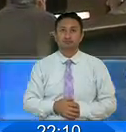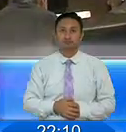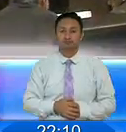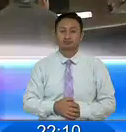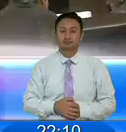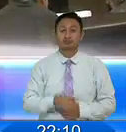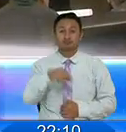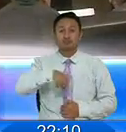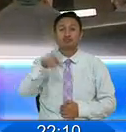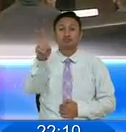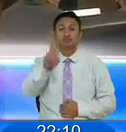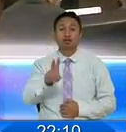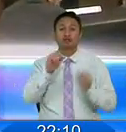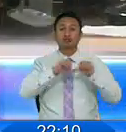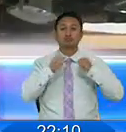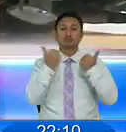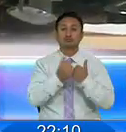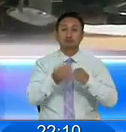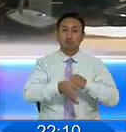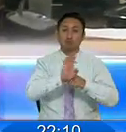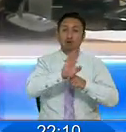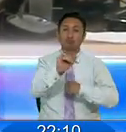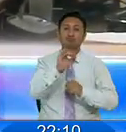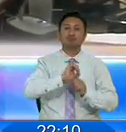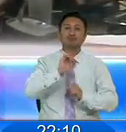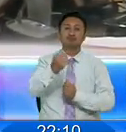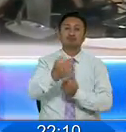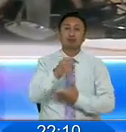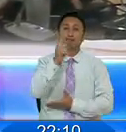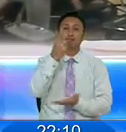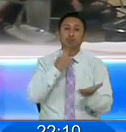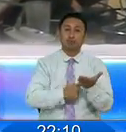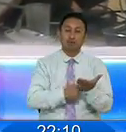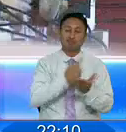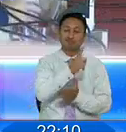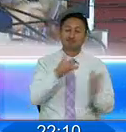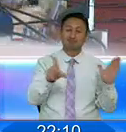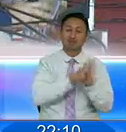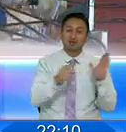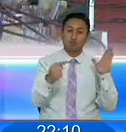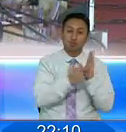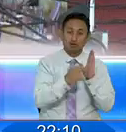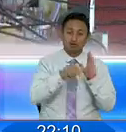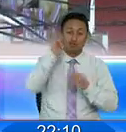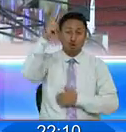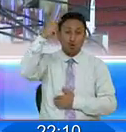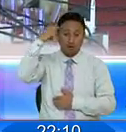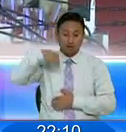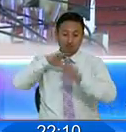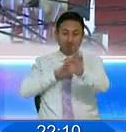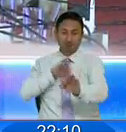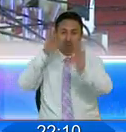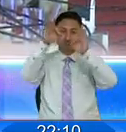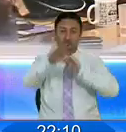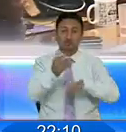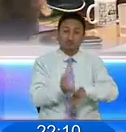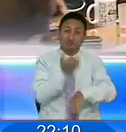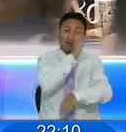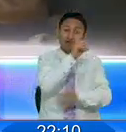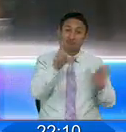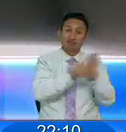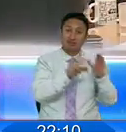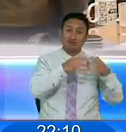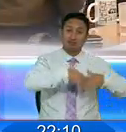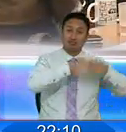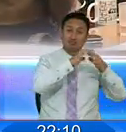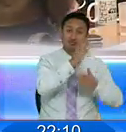este viernes la asamblea nacional tratará el informe para primer debate de la ley tributaria que el gobierno reemplazó por la fallida ley de crecimiento